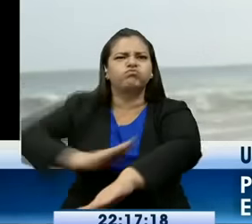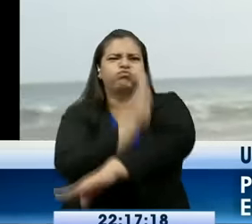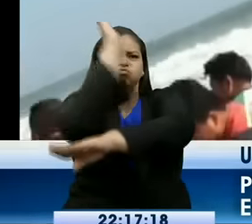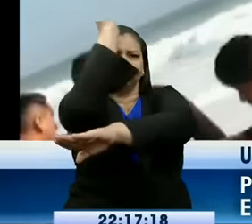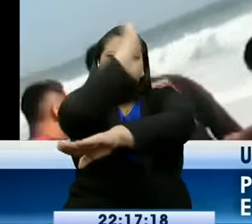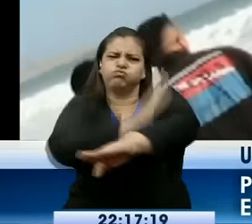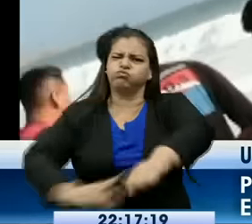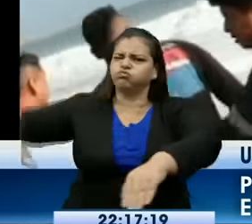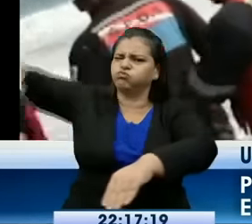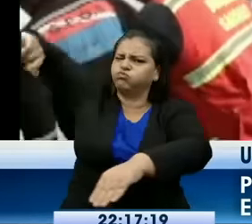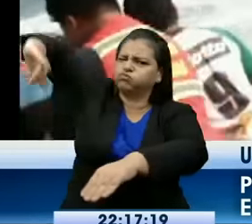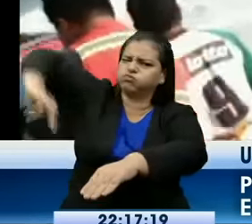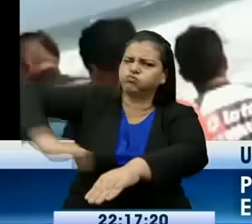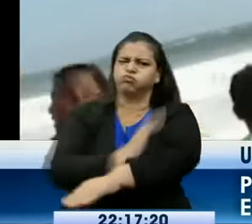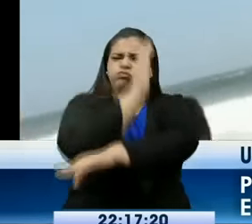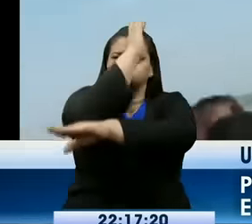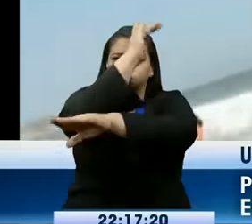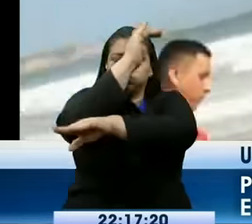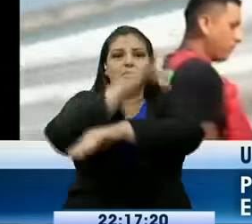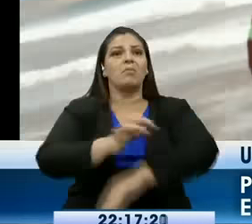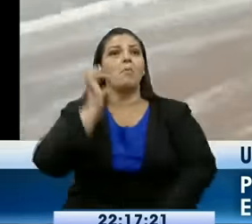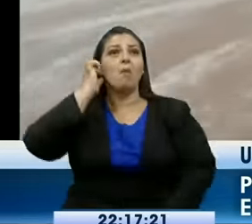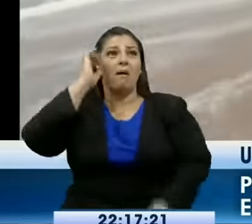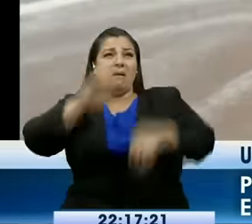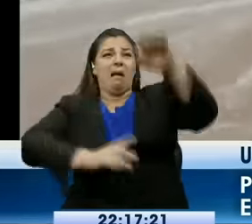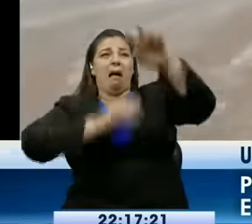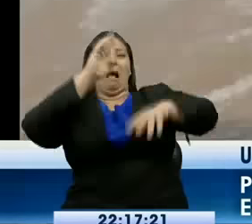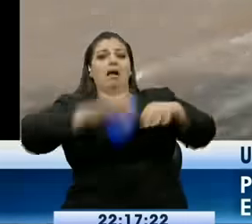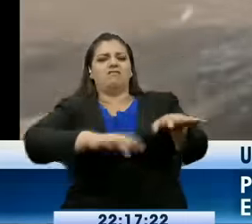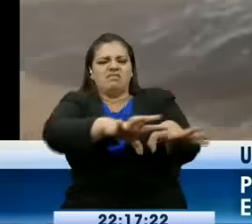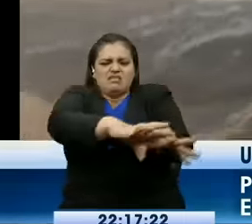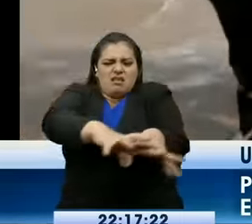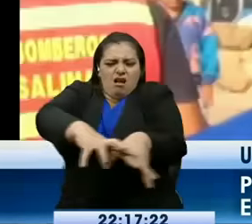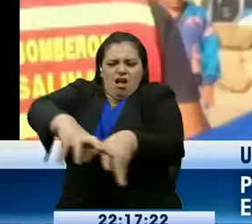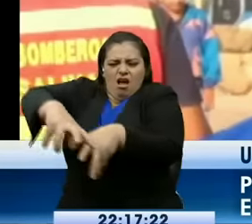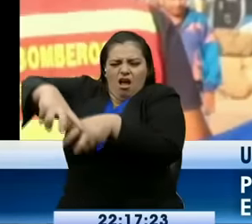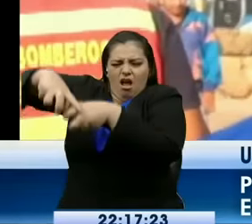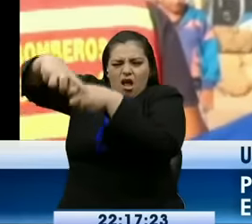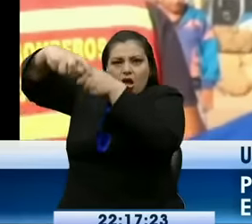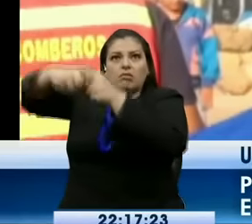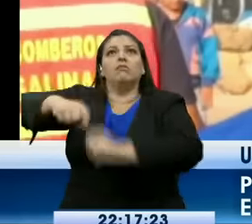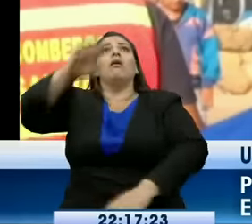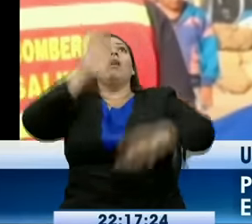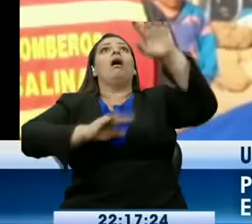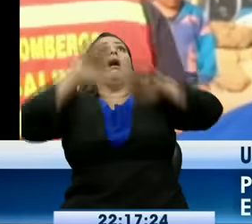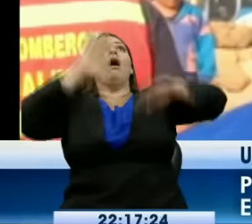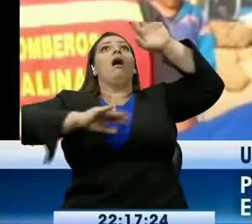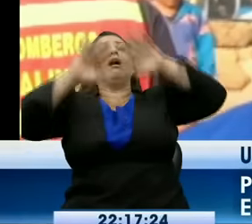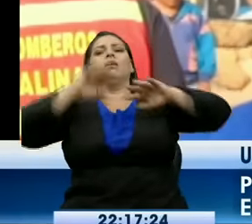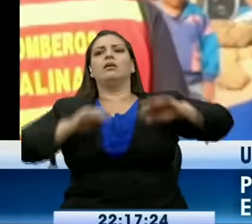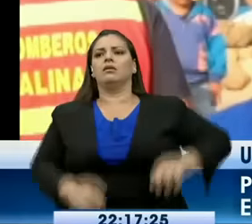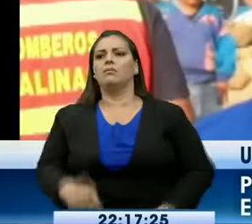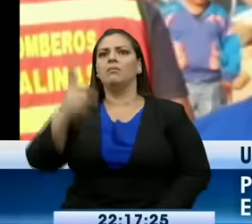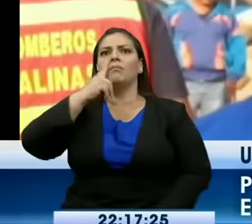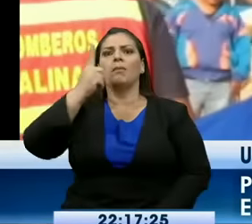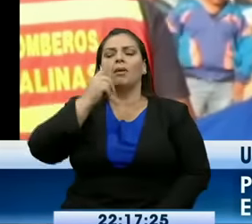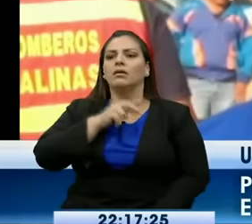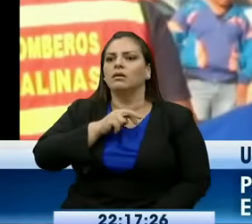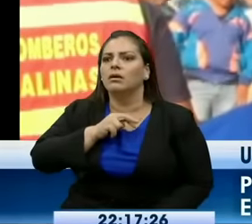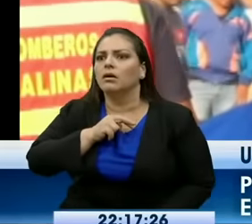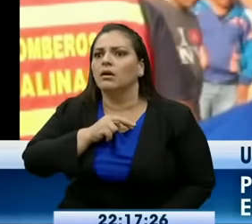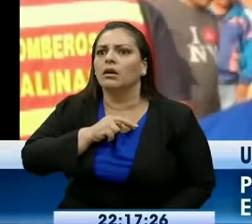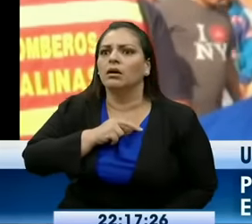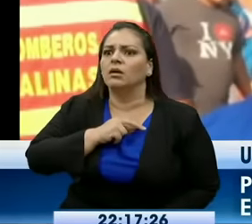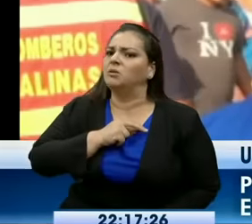mujer y su padre, quien habría tratado de rescatarla, pero también se ahogó. Una señorita de aproximadamente 22 años y el señor